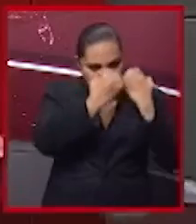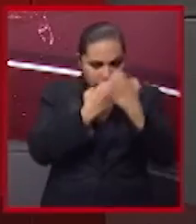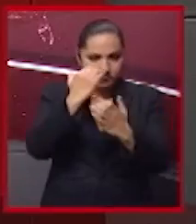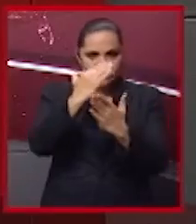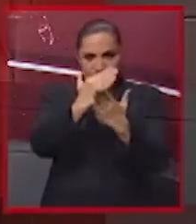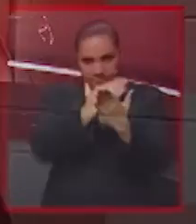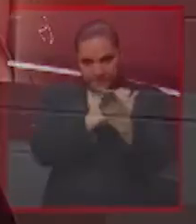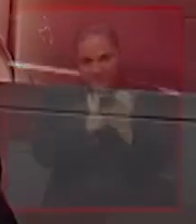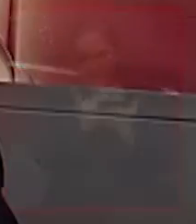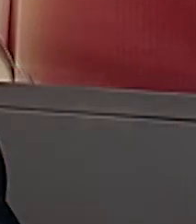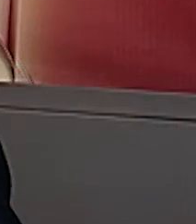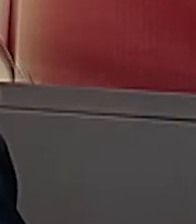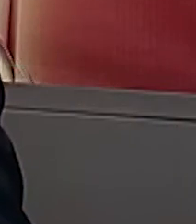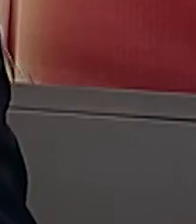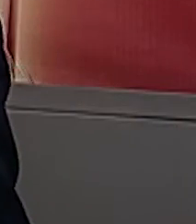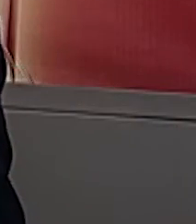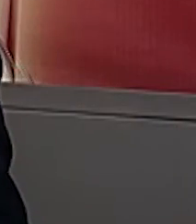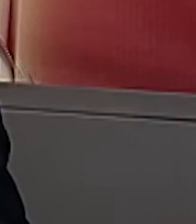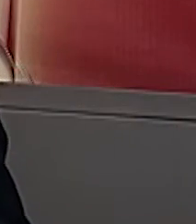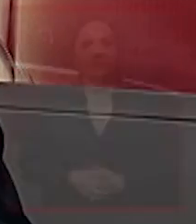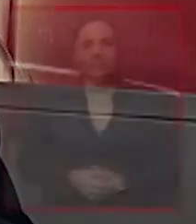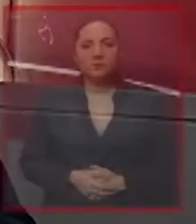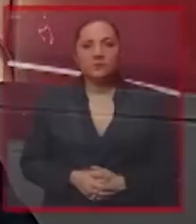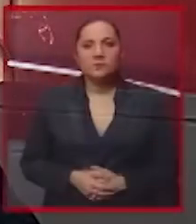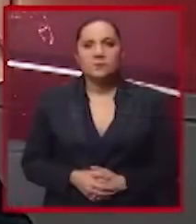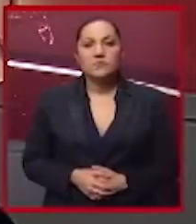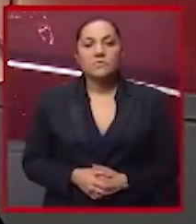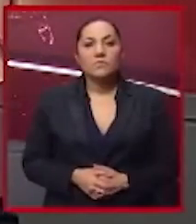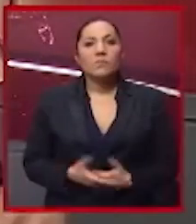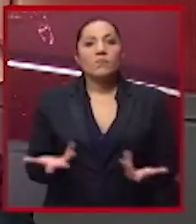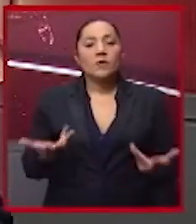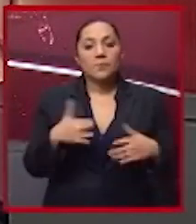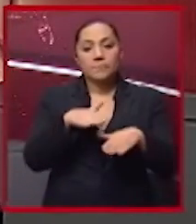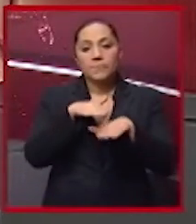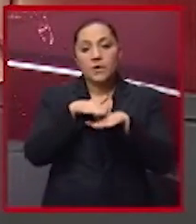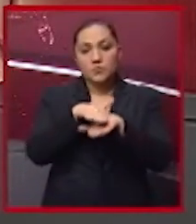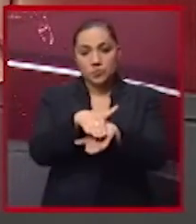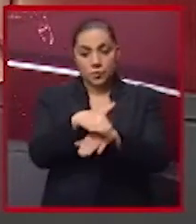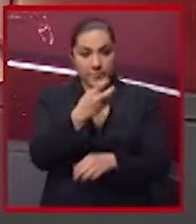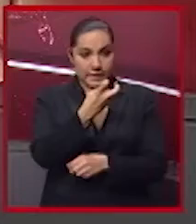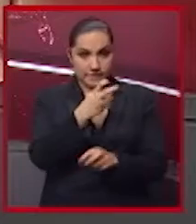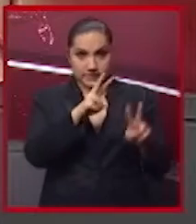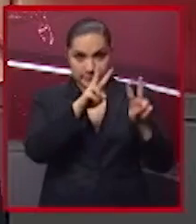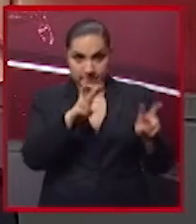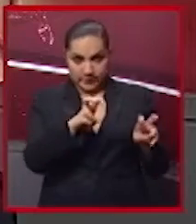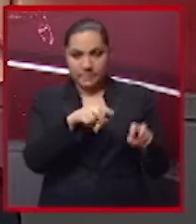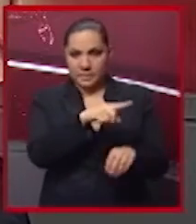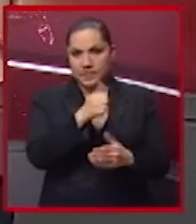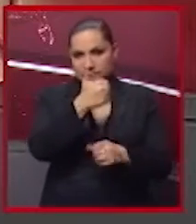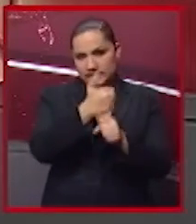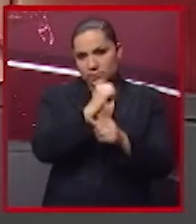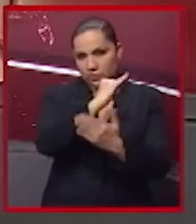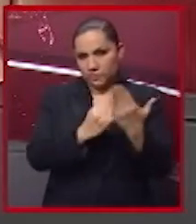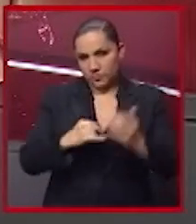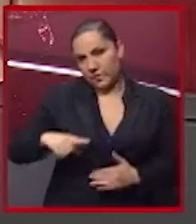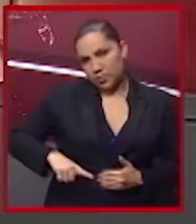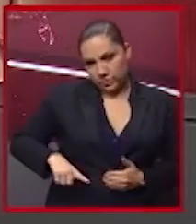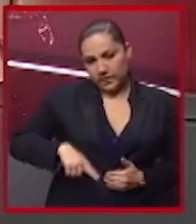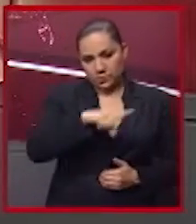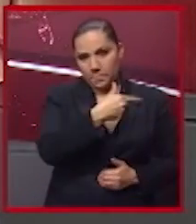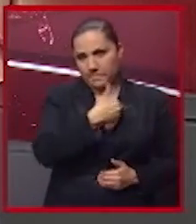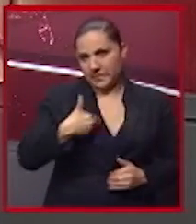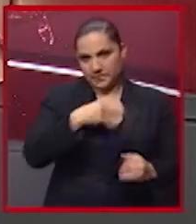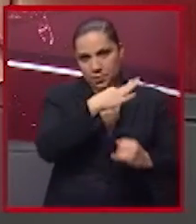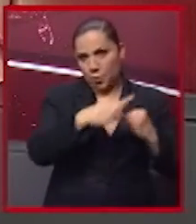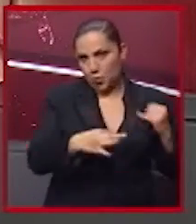Nieto. Vamos a iniciar con la información. Bueno, y precisamente a este respecto, como parte del análisis de la glosa al sexto y último informe de